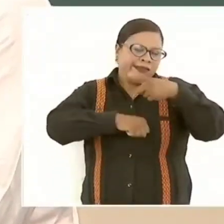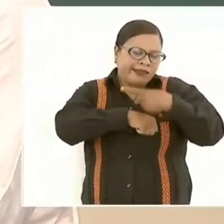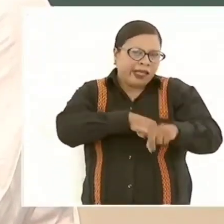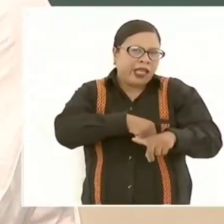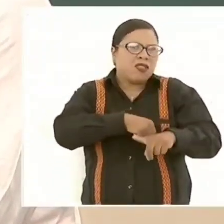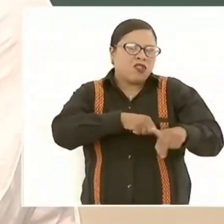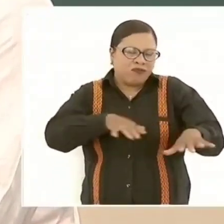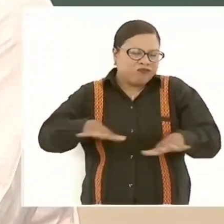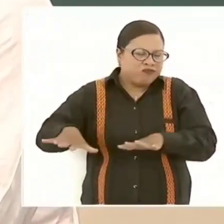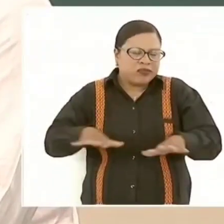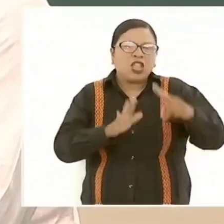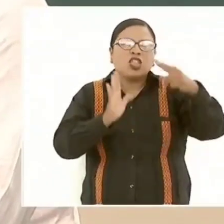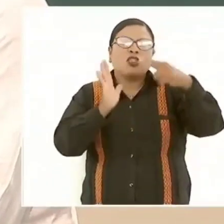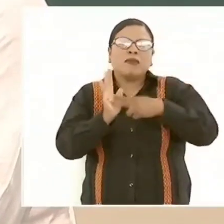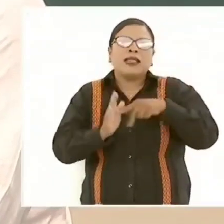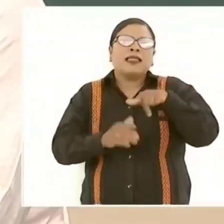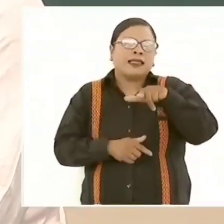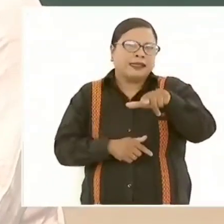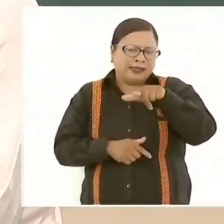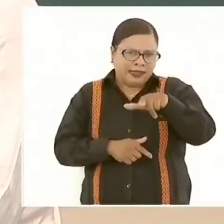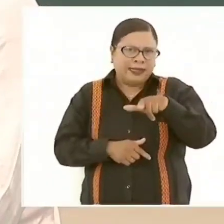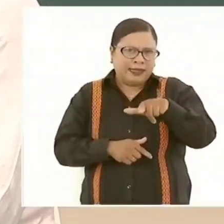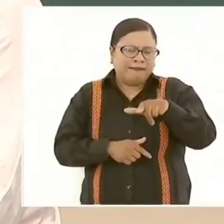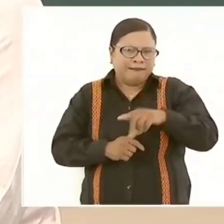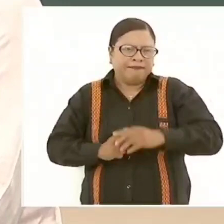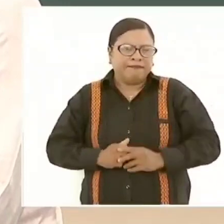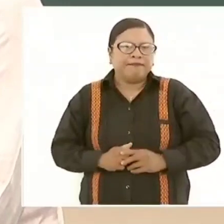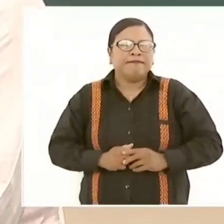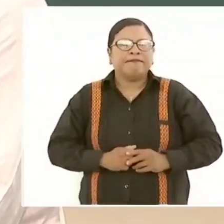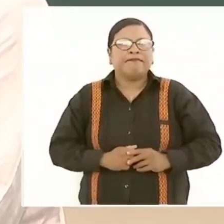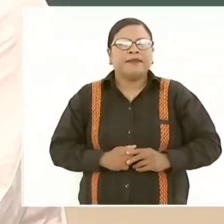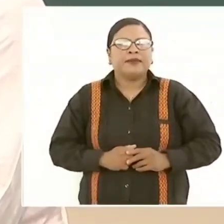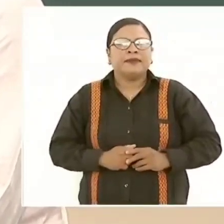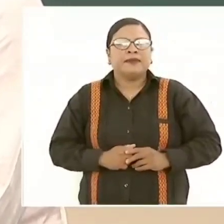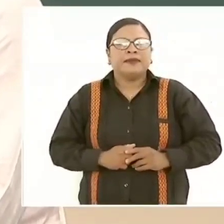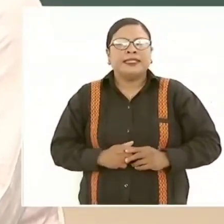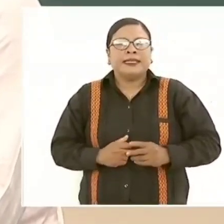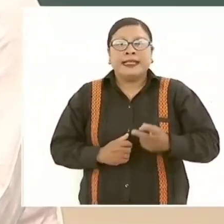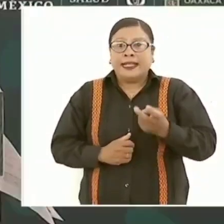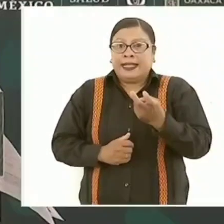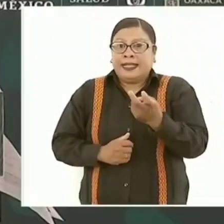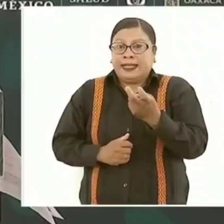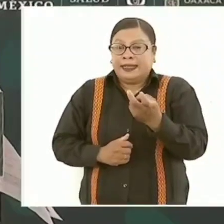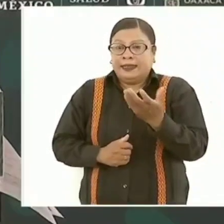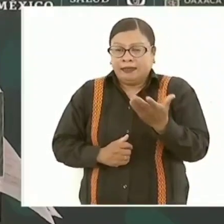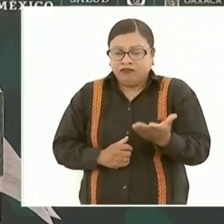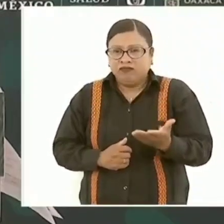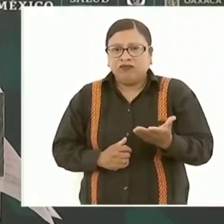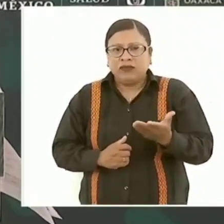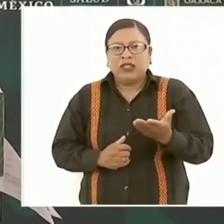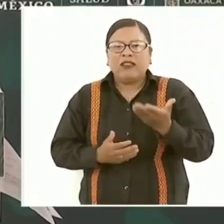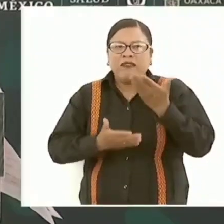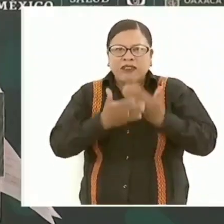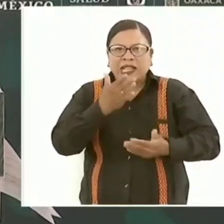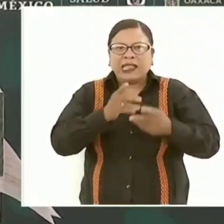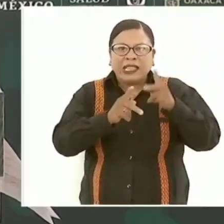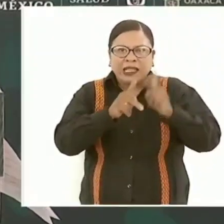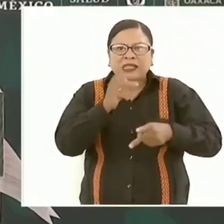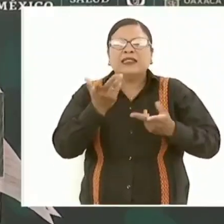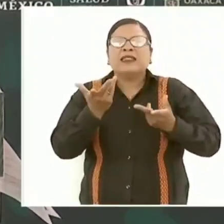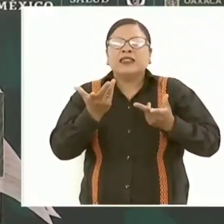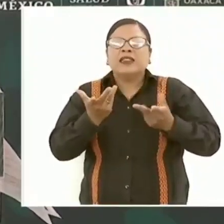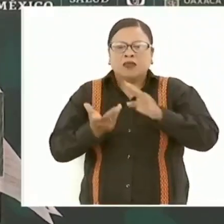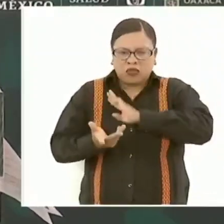del 2017. Vamos a terminar la construcción del